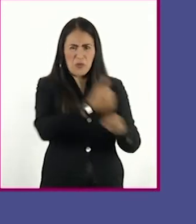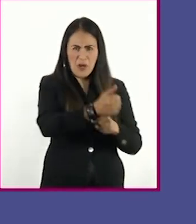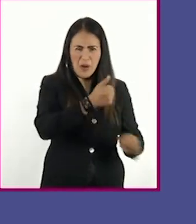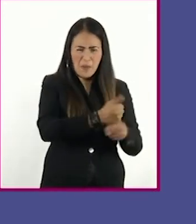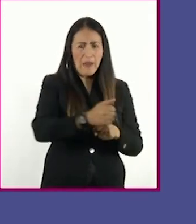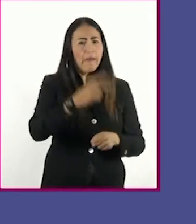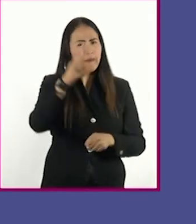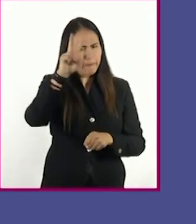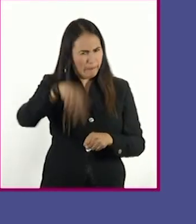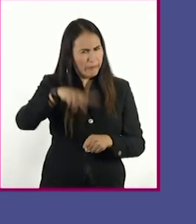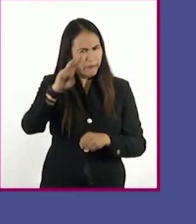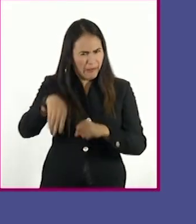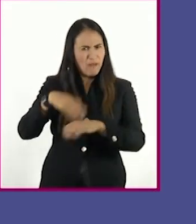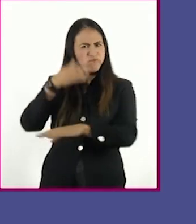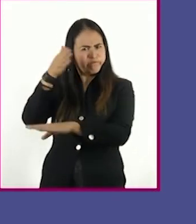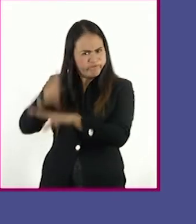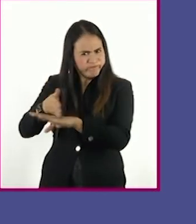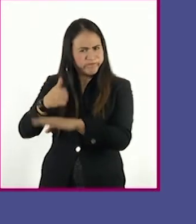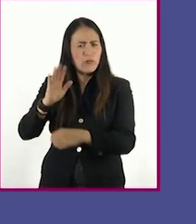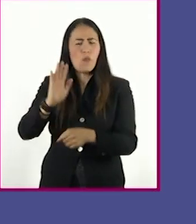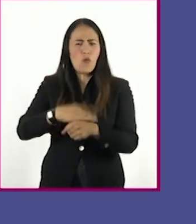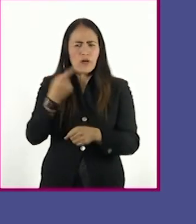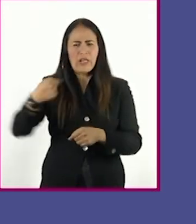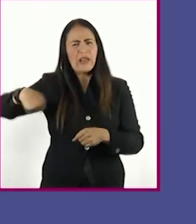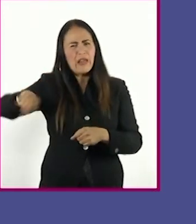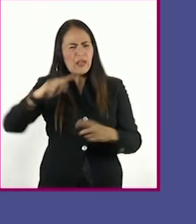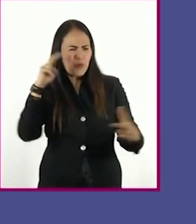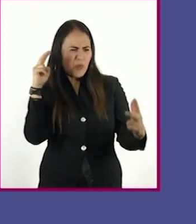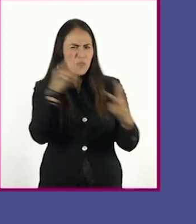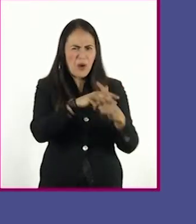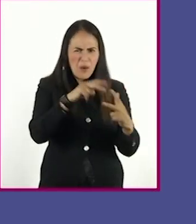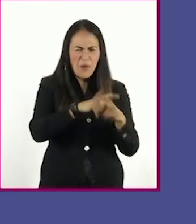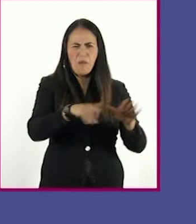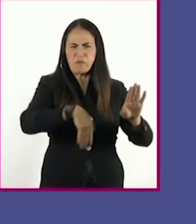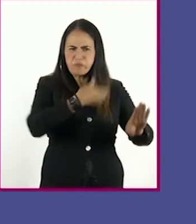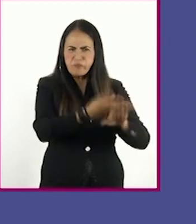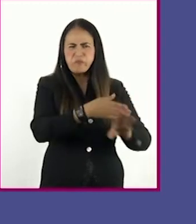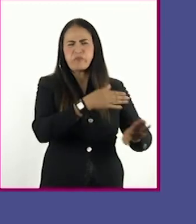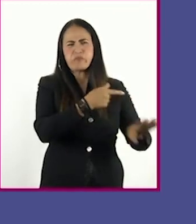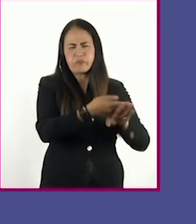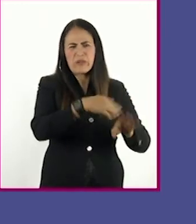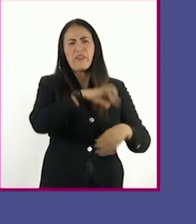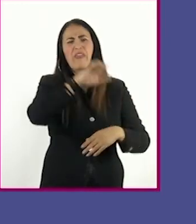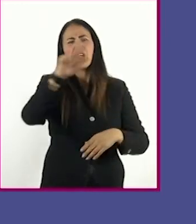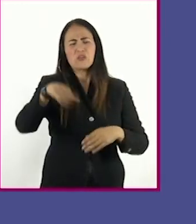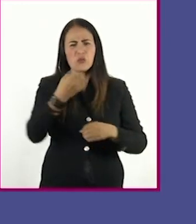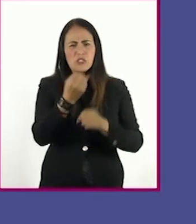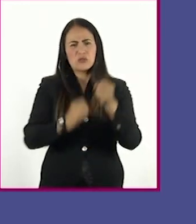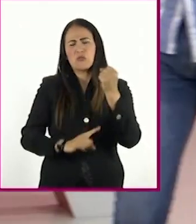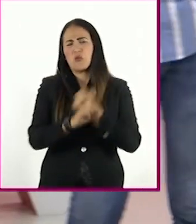verdad, porque este tipo de violencia da pie a más problemas sociales y a otros delitos.